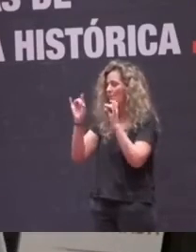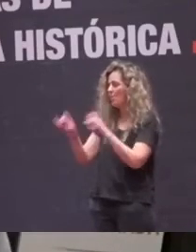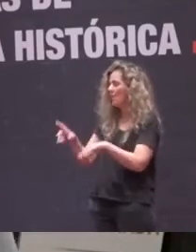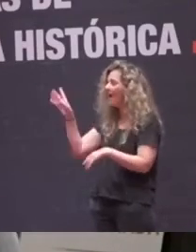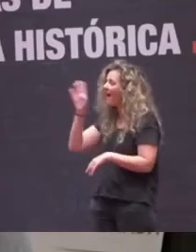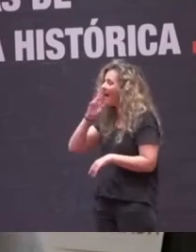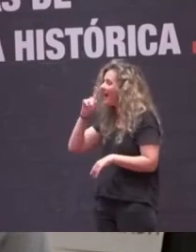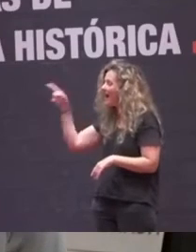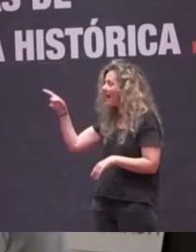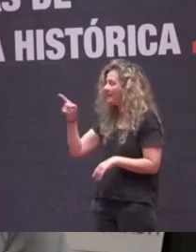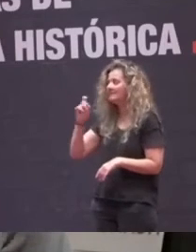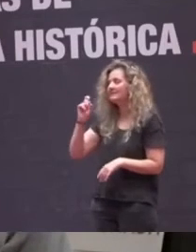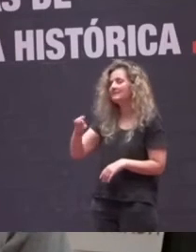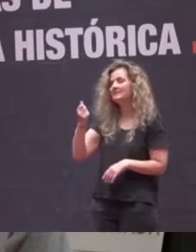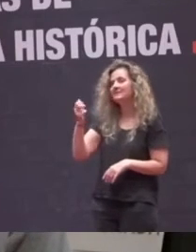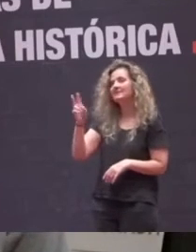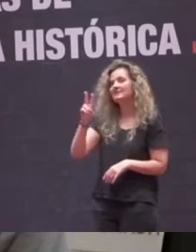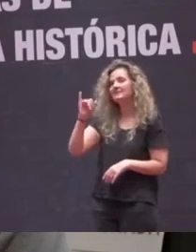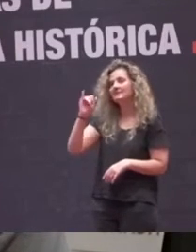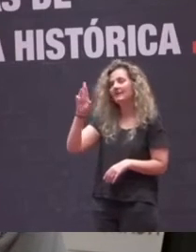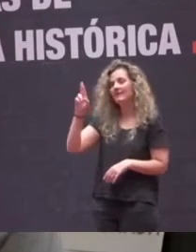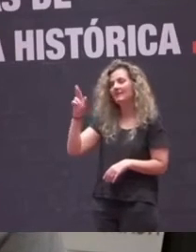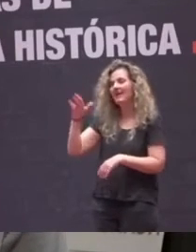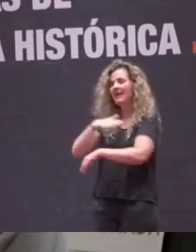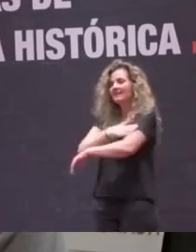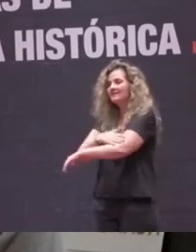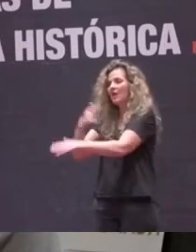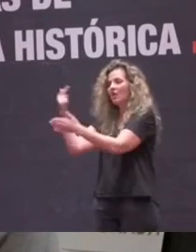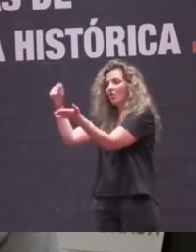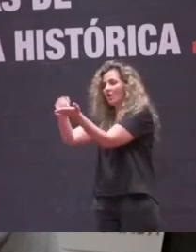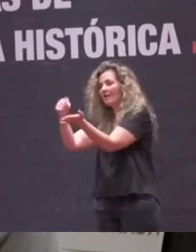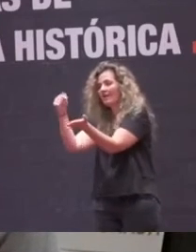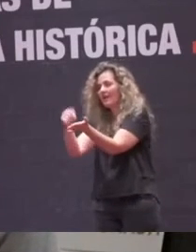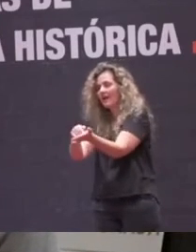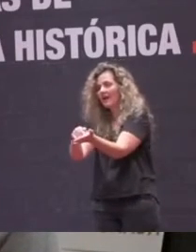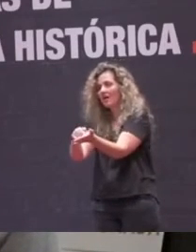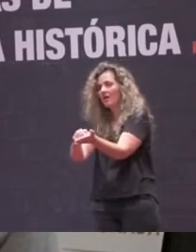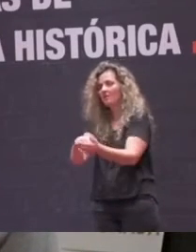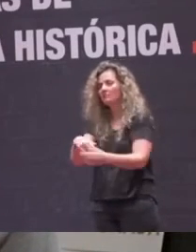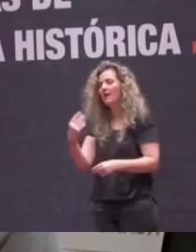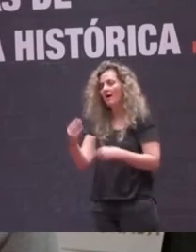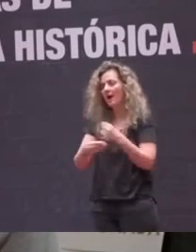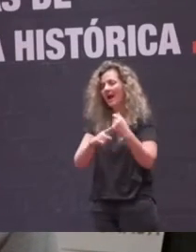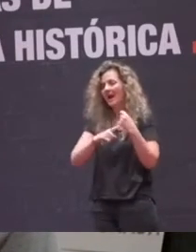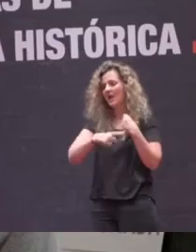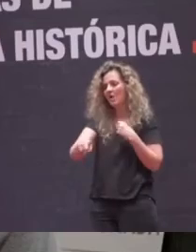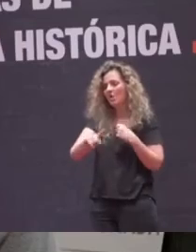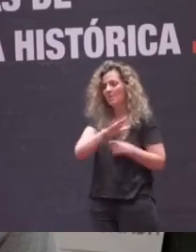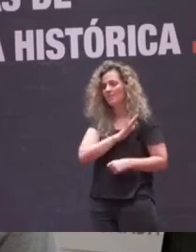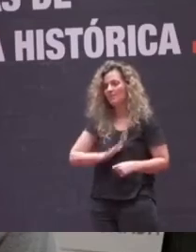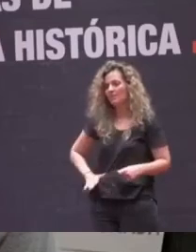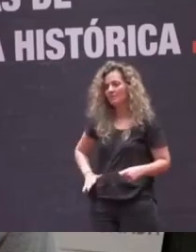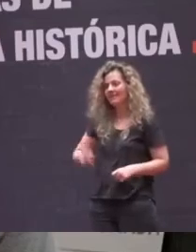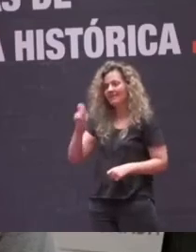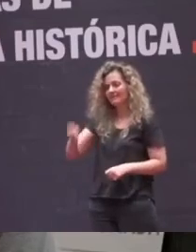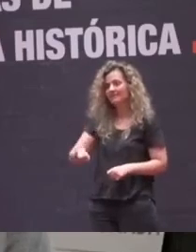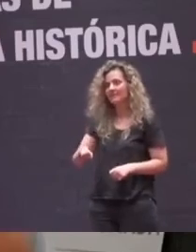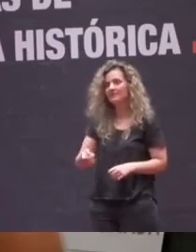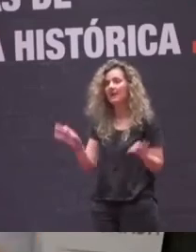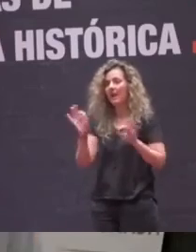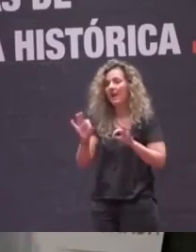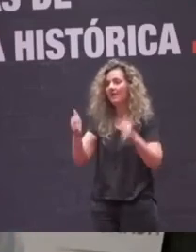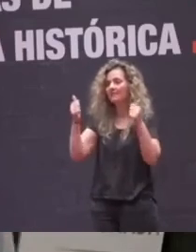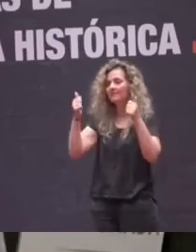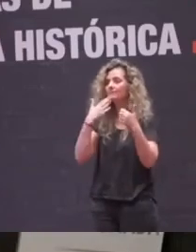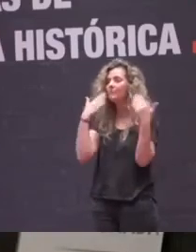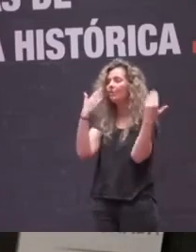comentar Xavier Ferreira, que non outra que o Estado reclame a execución provisional da sentencia. E nada máis,